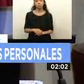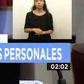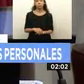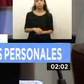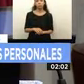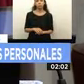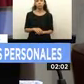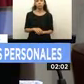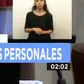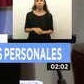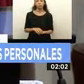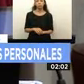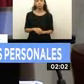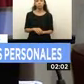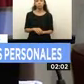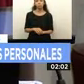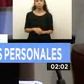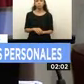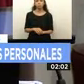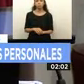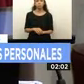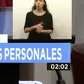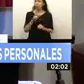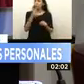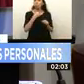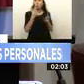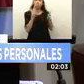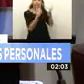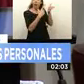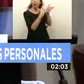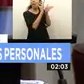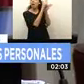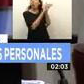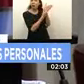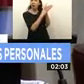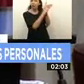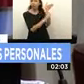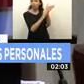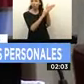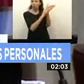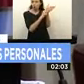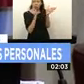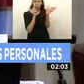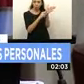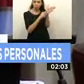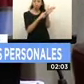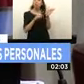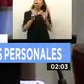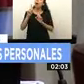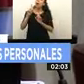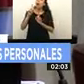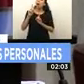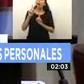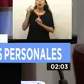además miren yo voy a mostrar el gráfico para que se vea hay una creencia que el